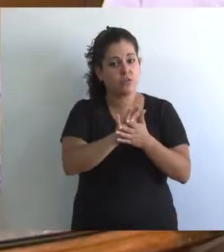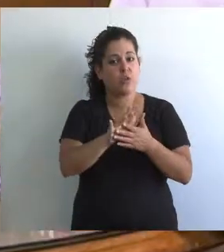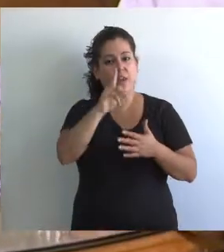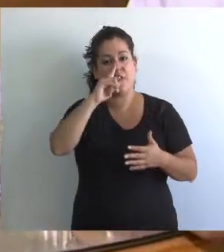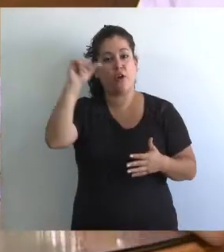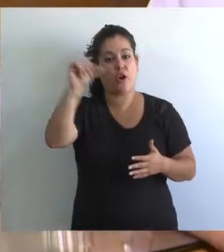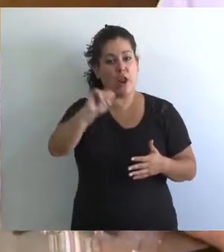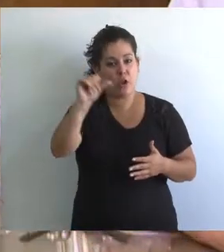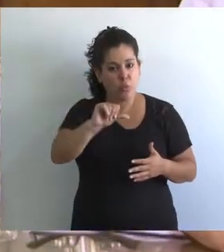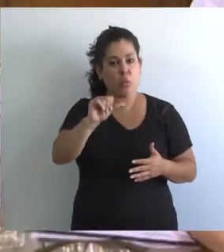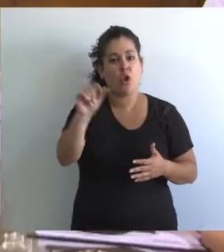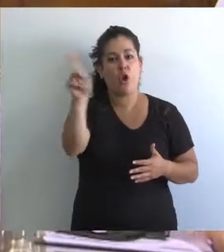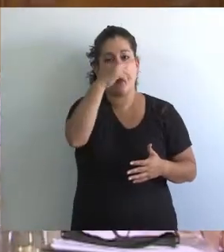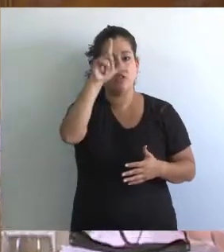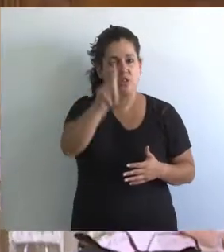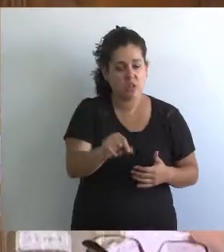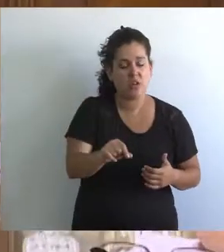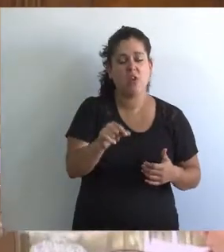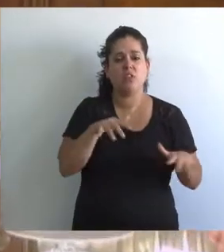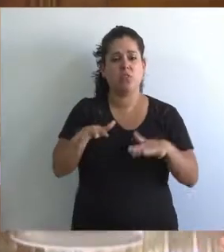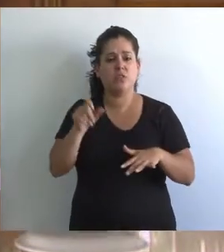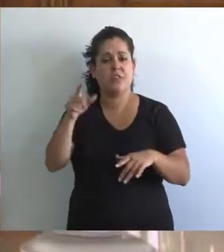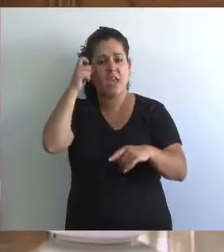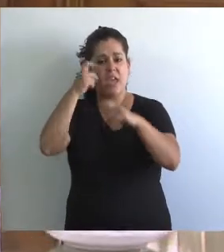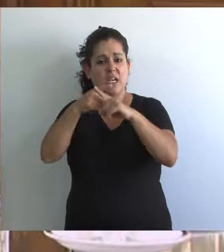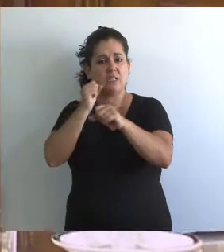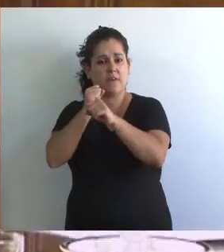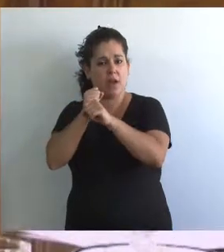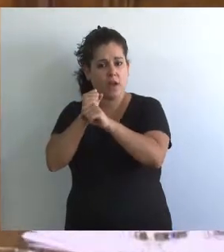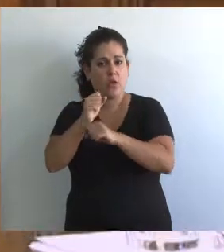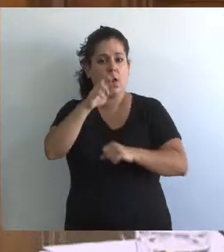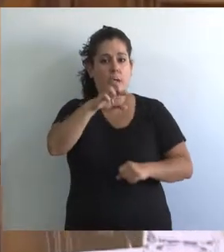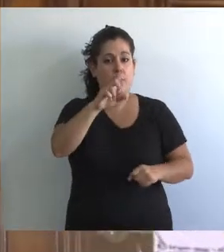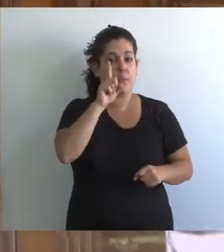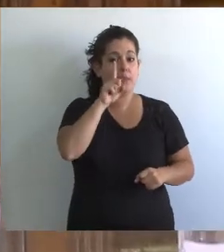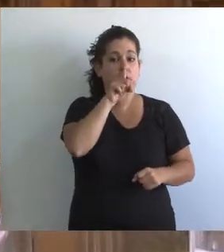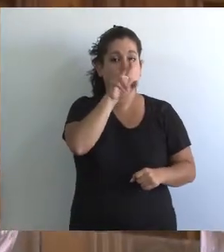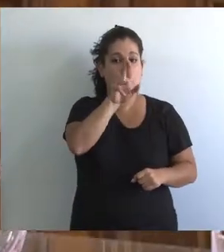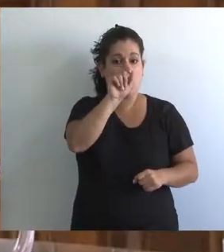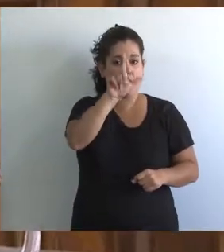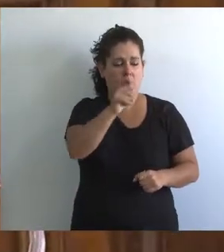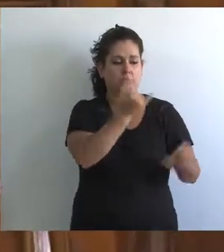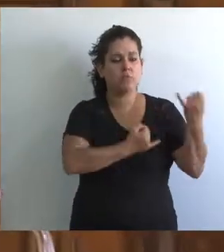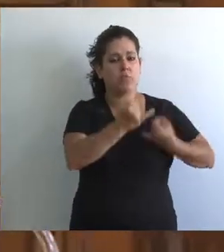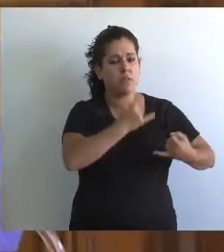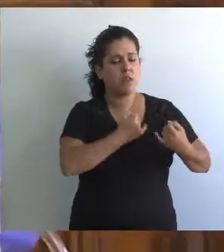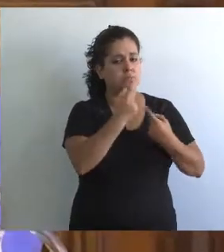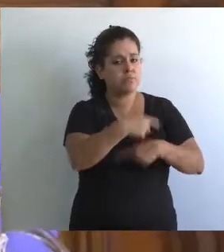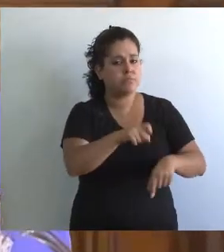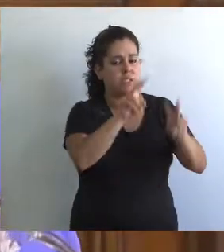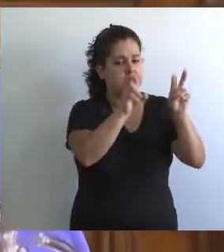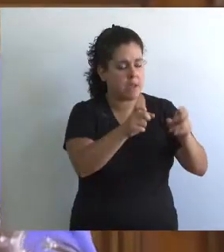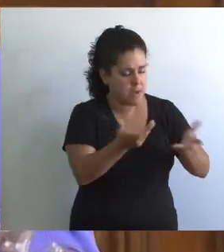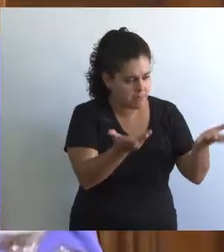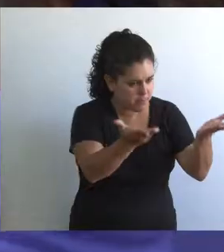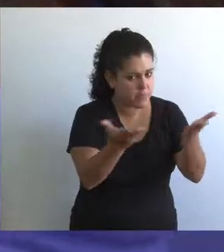Los hidrocarburos, nacionalización, situación de extrabajadores de YPF. Néstor Pitrola nos va a contar en qué está trabajando respecto del